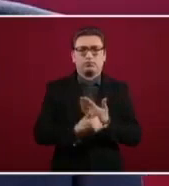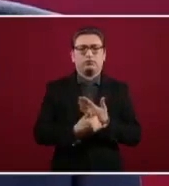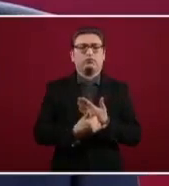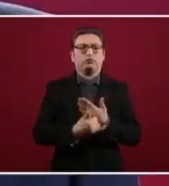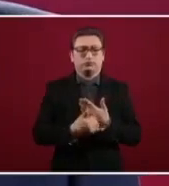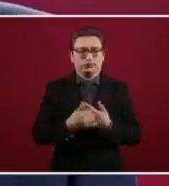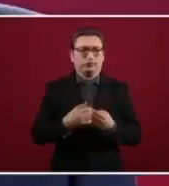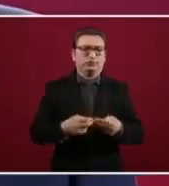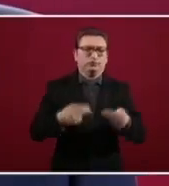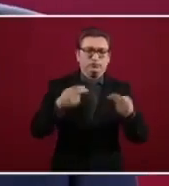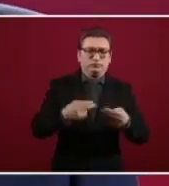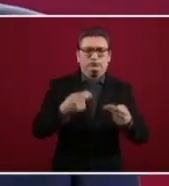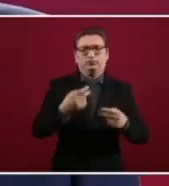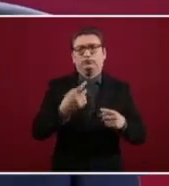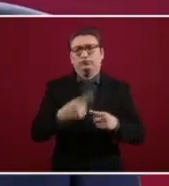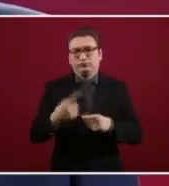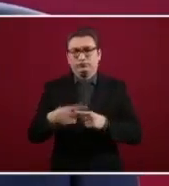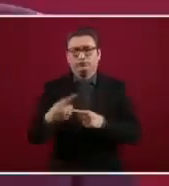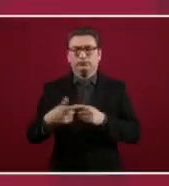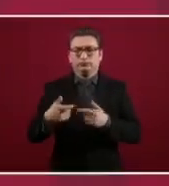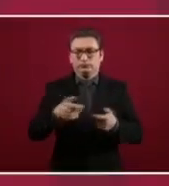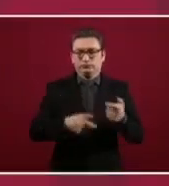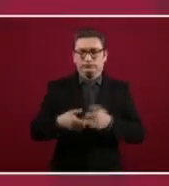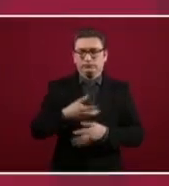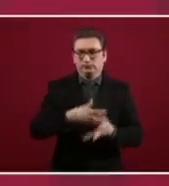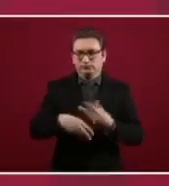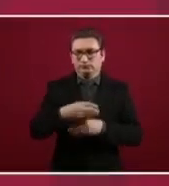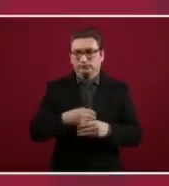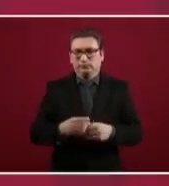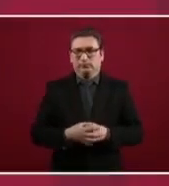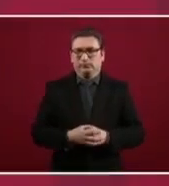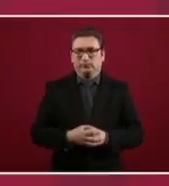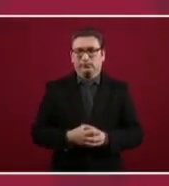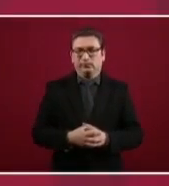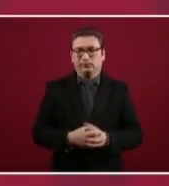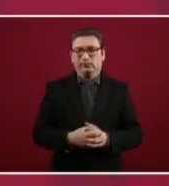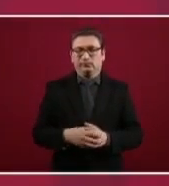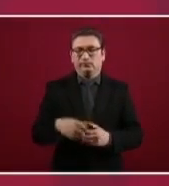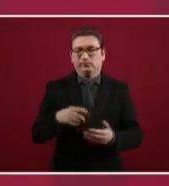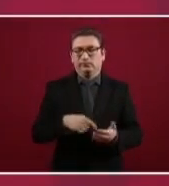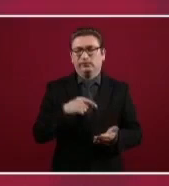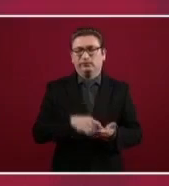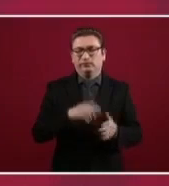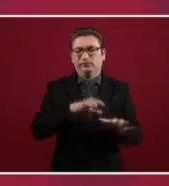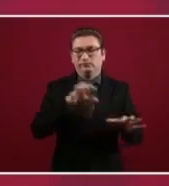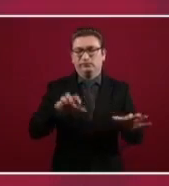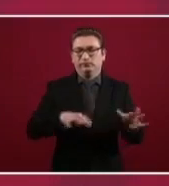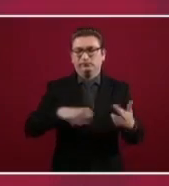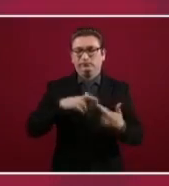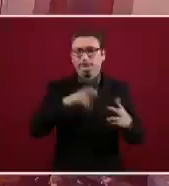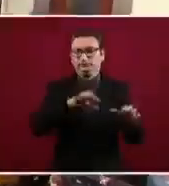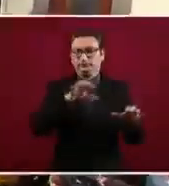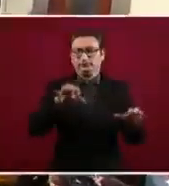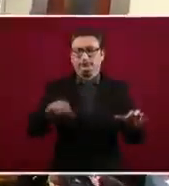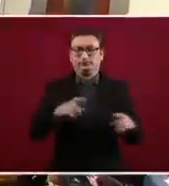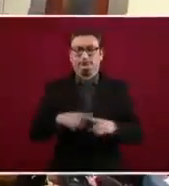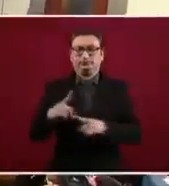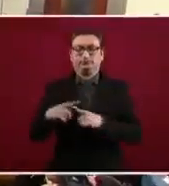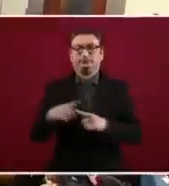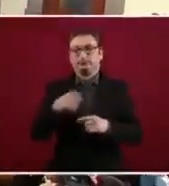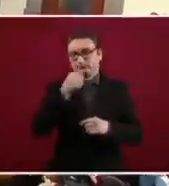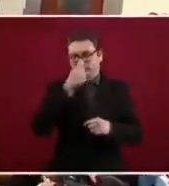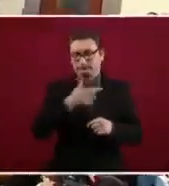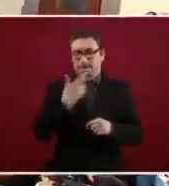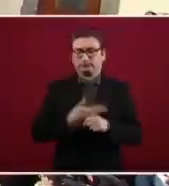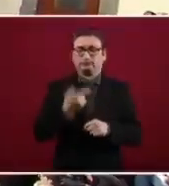productivos para proyectos de inversión en las regiones esto la secretaria de